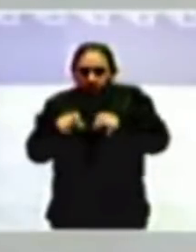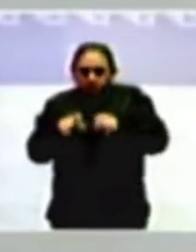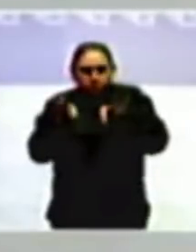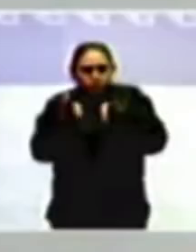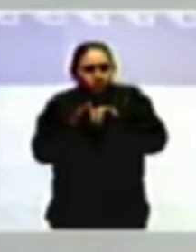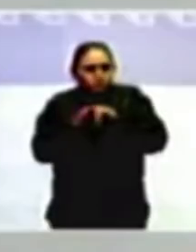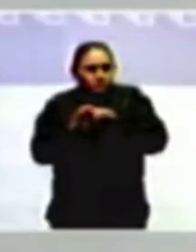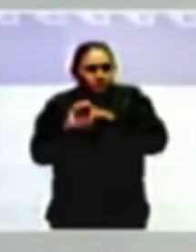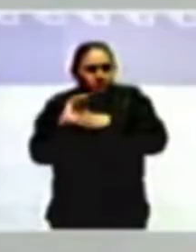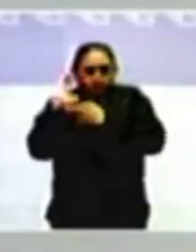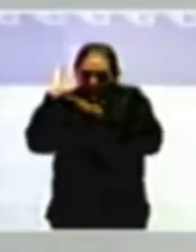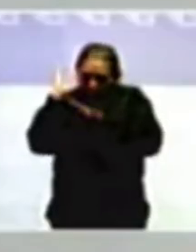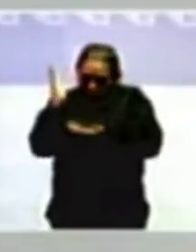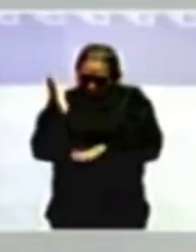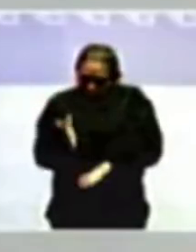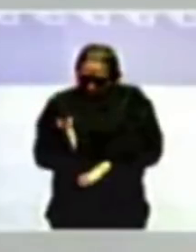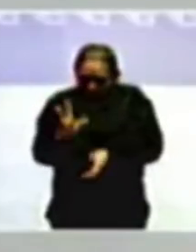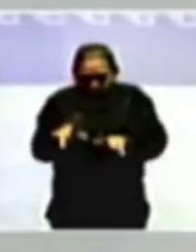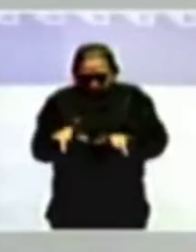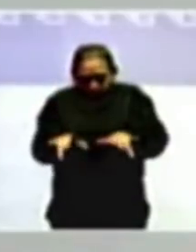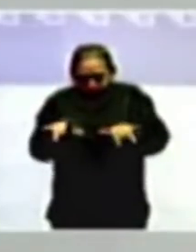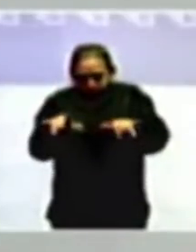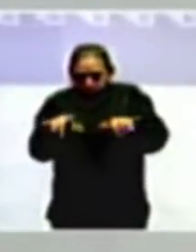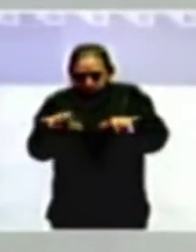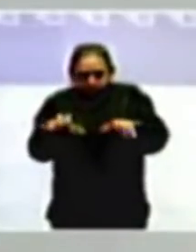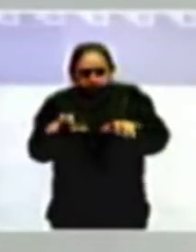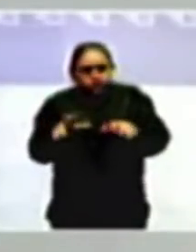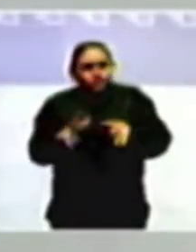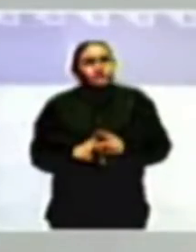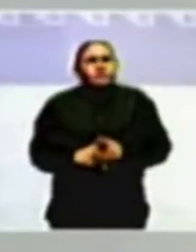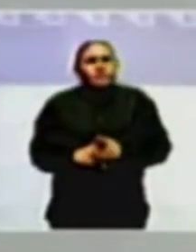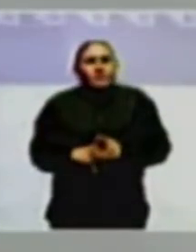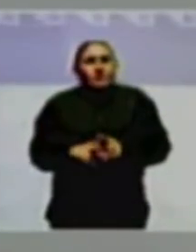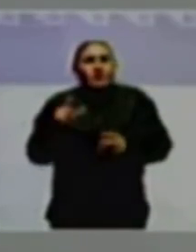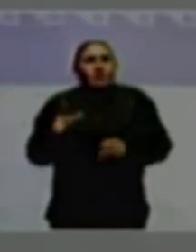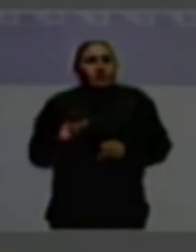Por eso traje este títere, por eso hablamos de tu tío. Y aprovecho para hacerle un cuestionamiento.